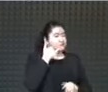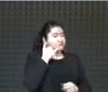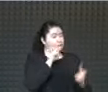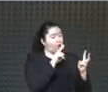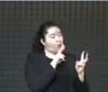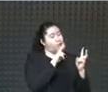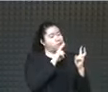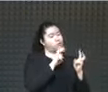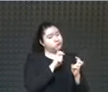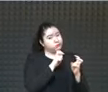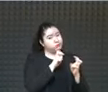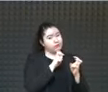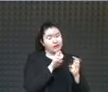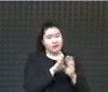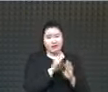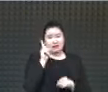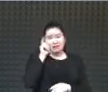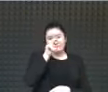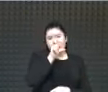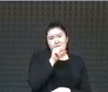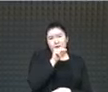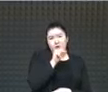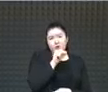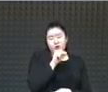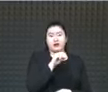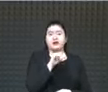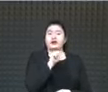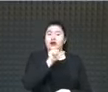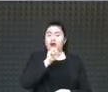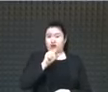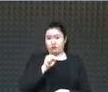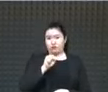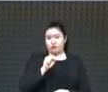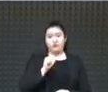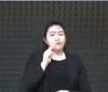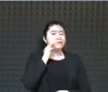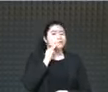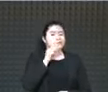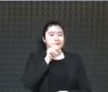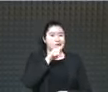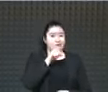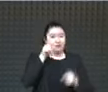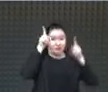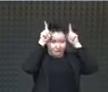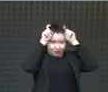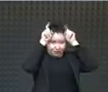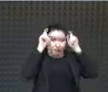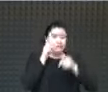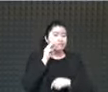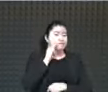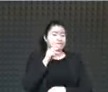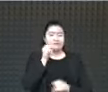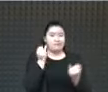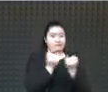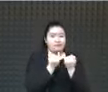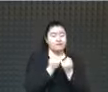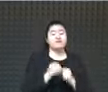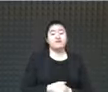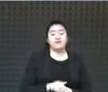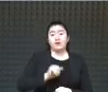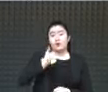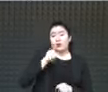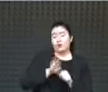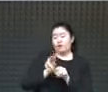de gama media, no debe ser muy complicado, en iOS y en Apple. Y el otro es a través de la página